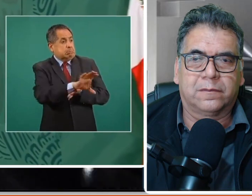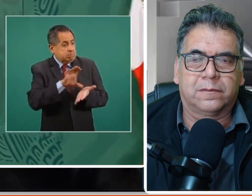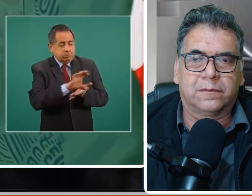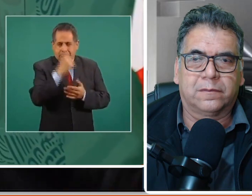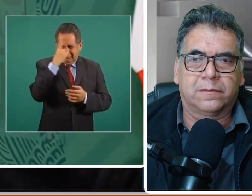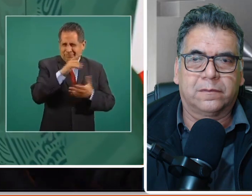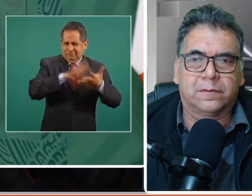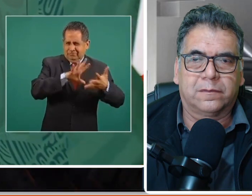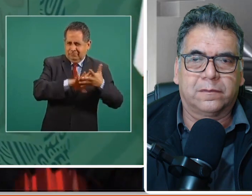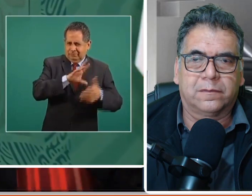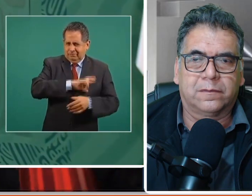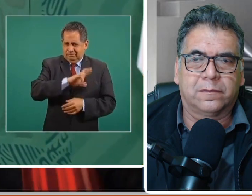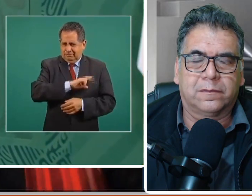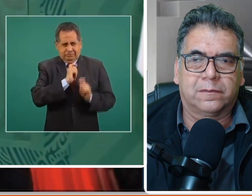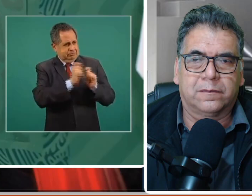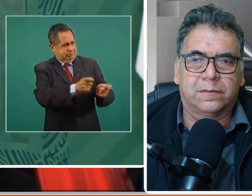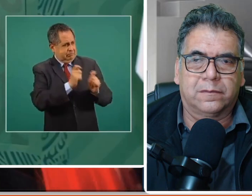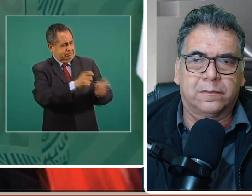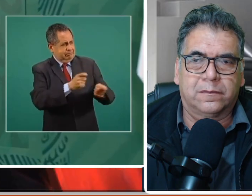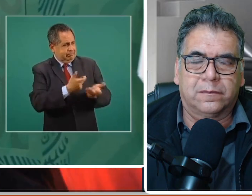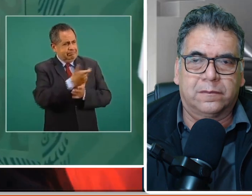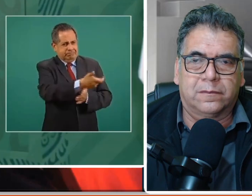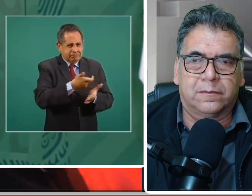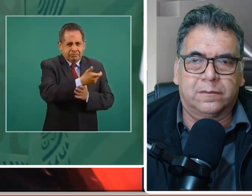millones. La mitad.